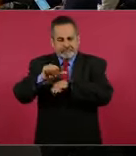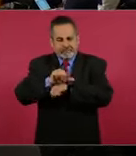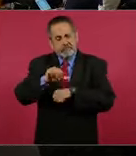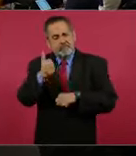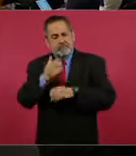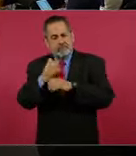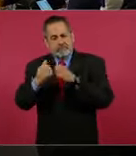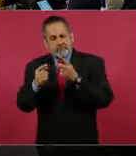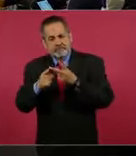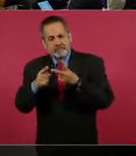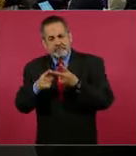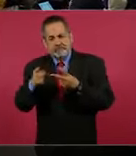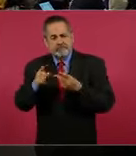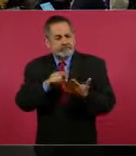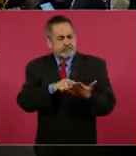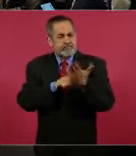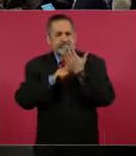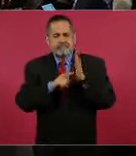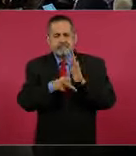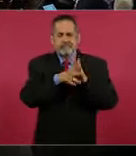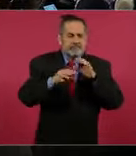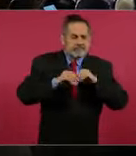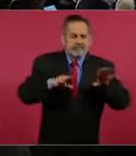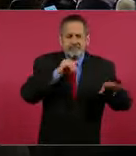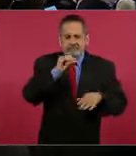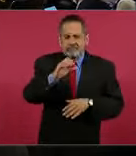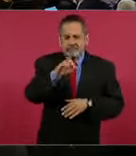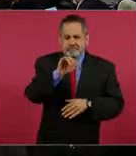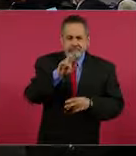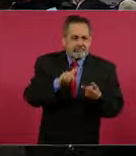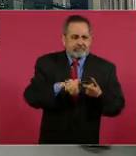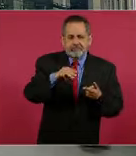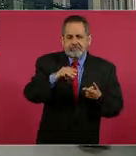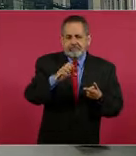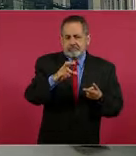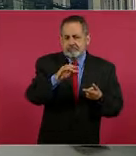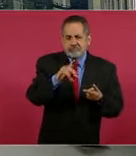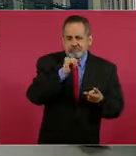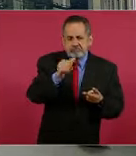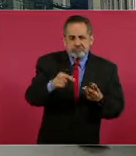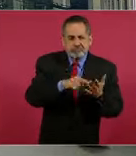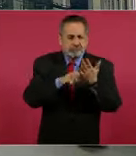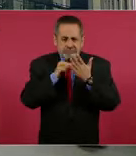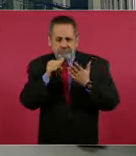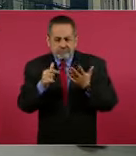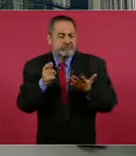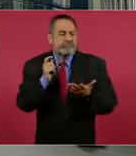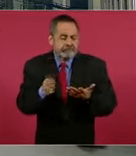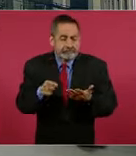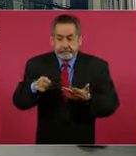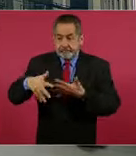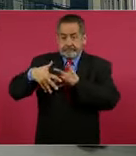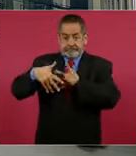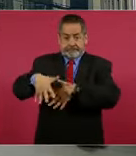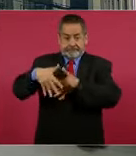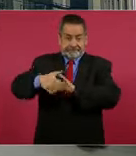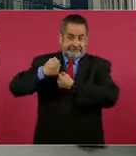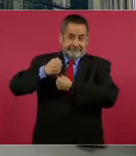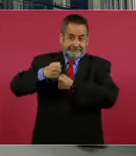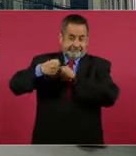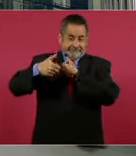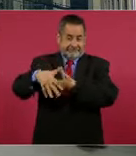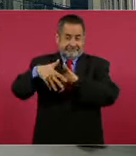no mostraron estos grandes periódicos como el Clarín, Mercurio e incluso muchos otros, es que en estas protestas masivas que están